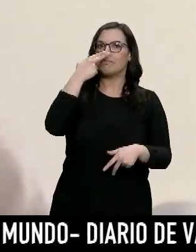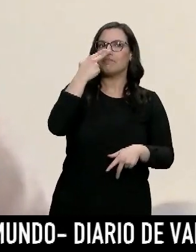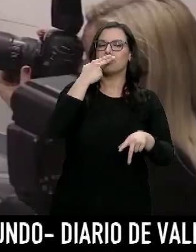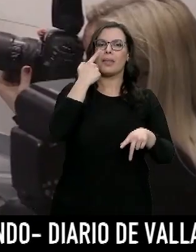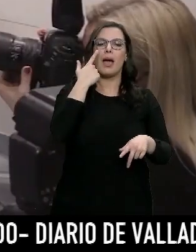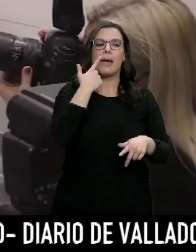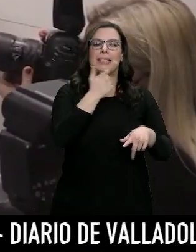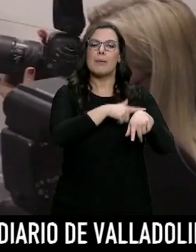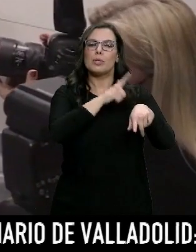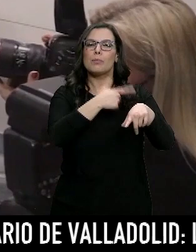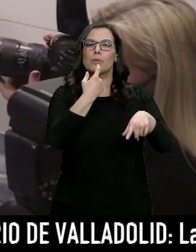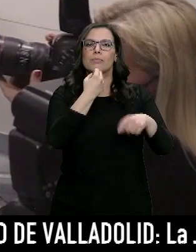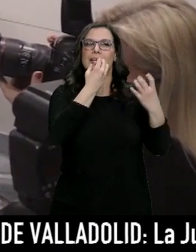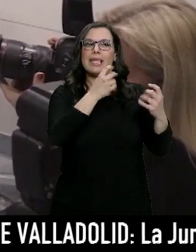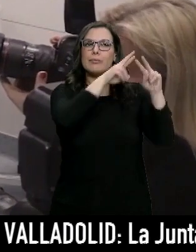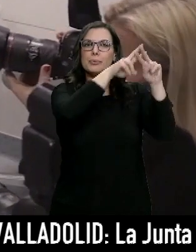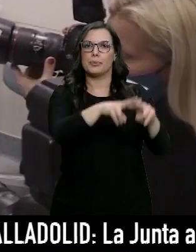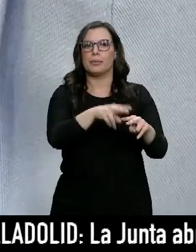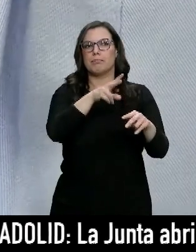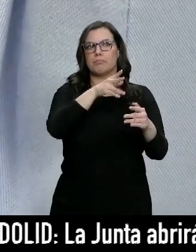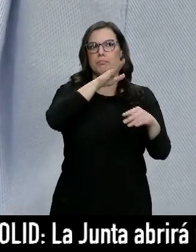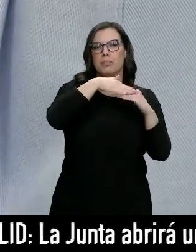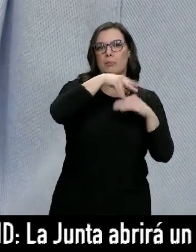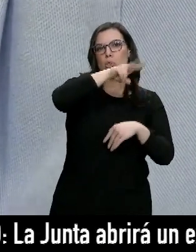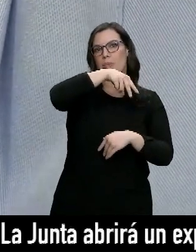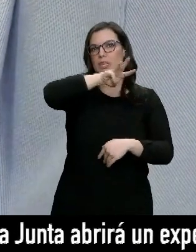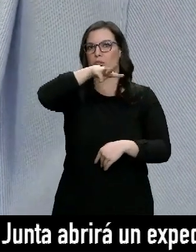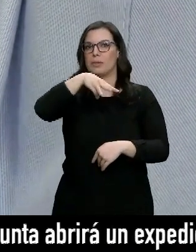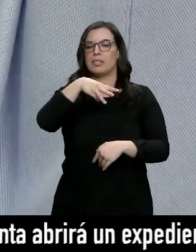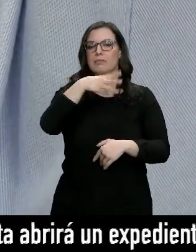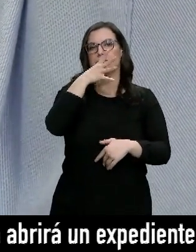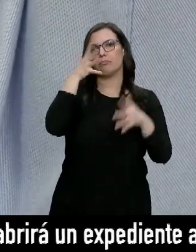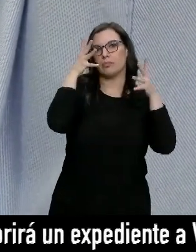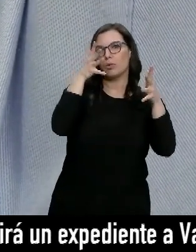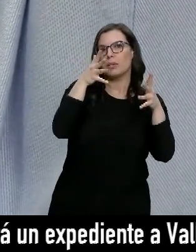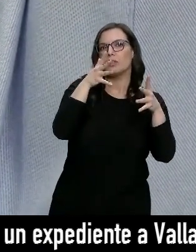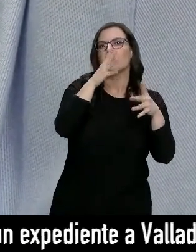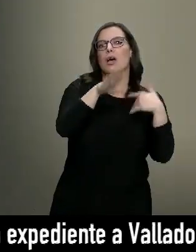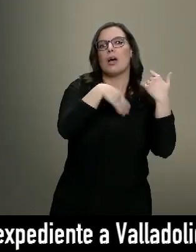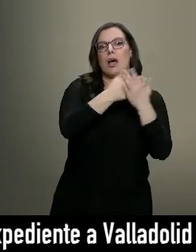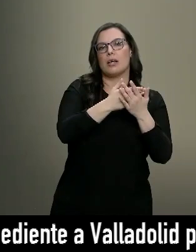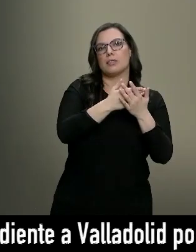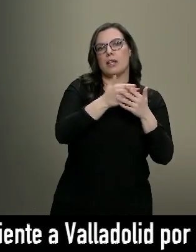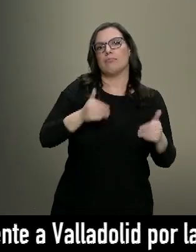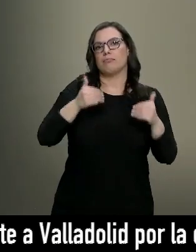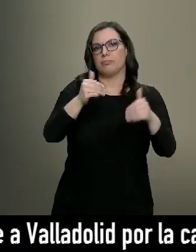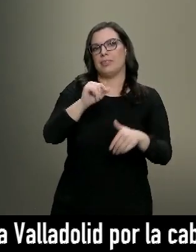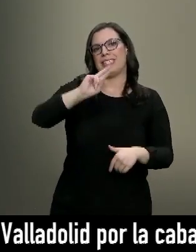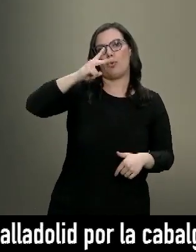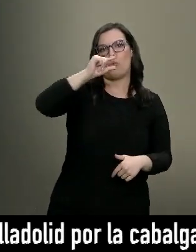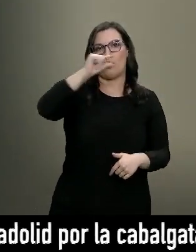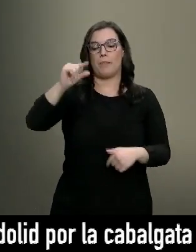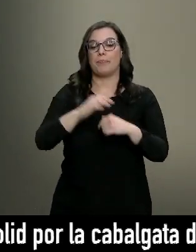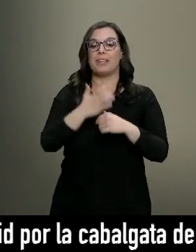con el tiempo. Un seguimiento de al menos 2 o 3 meses, el tiempo que se recomienda retrasar la segunda dosis. Las personas que